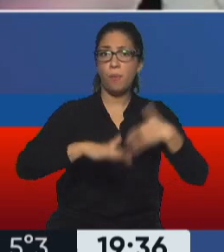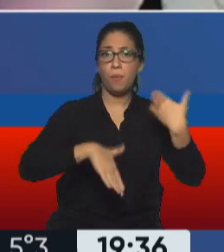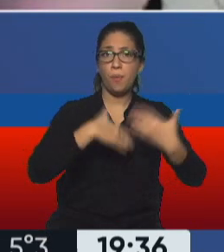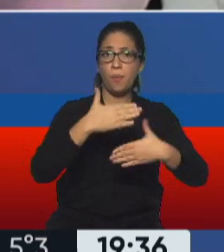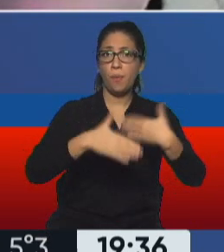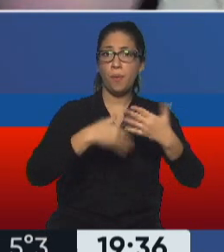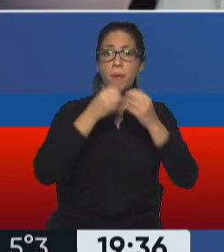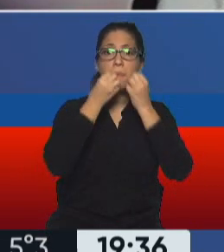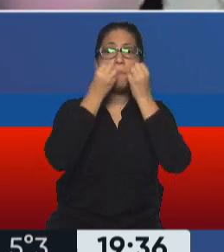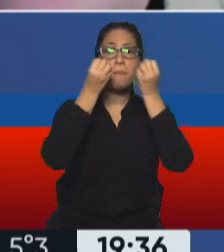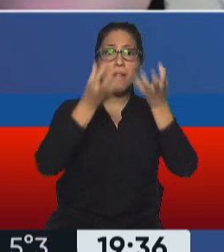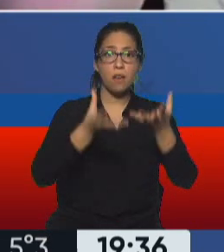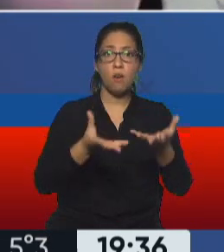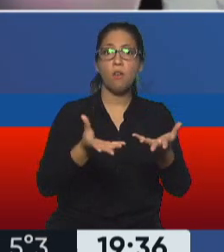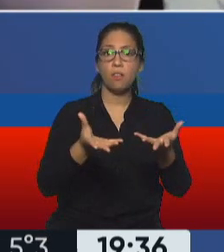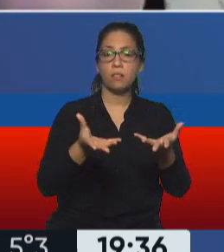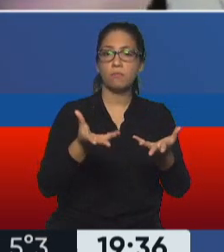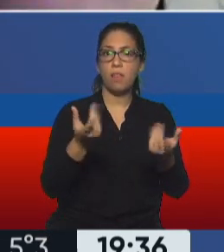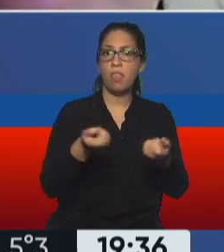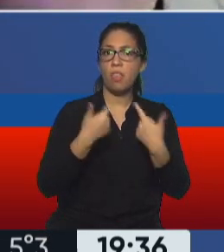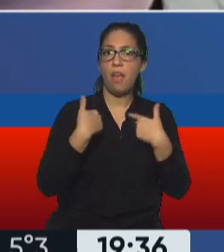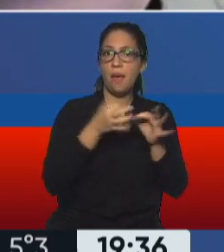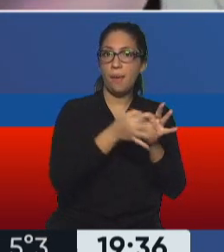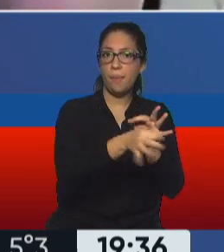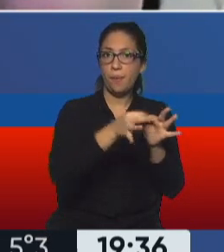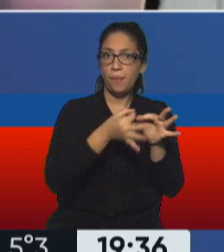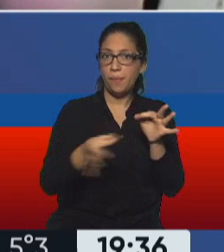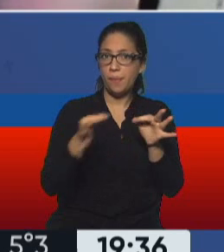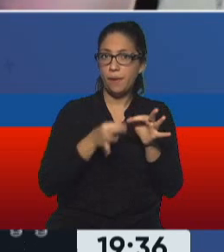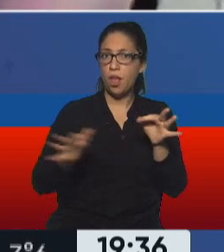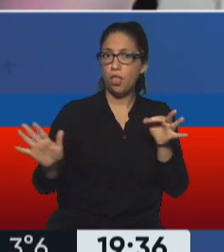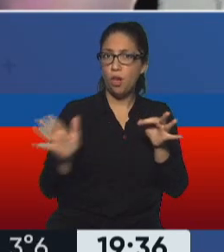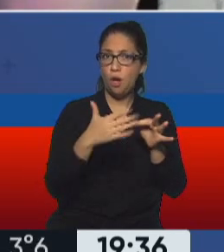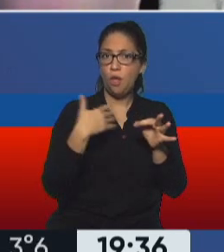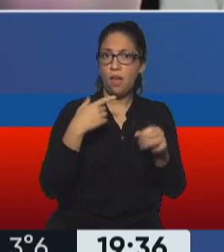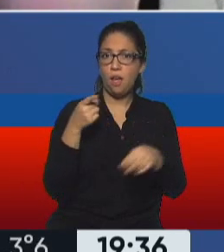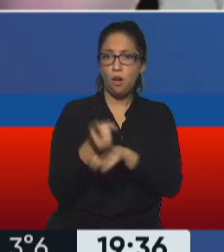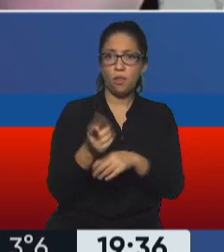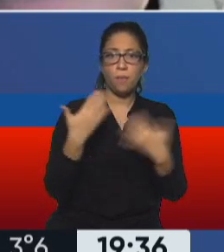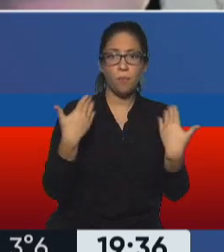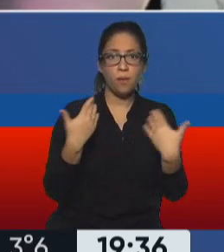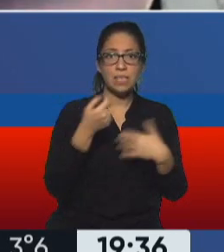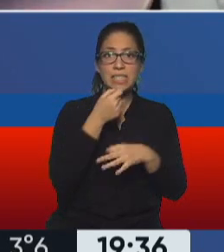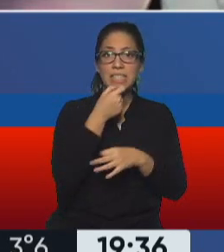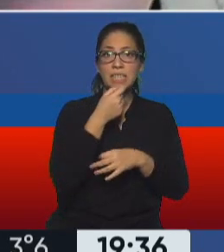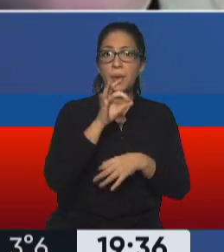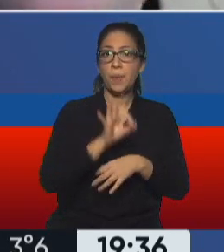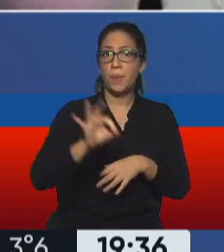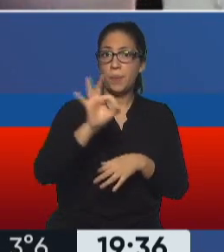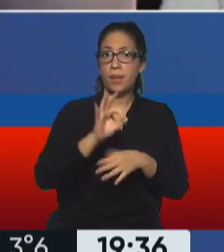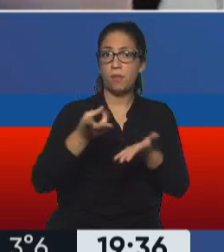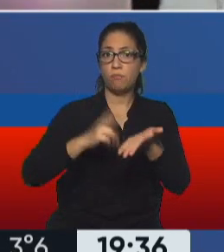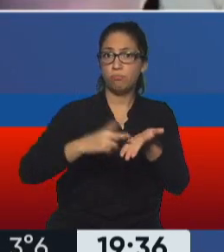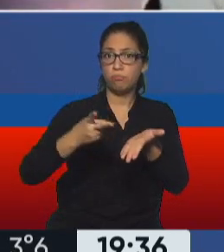a poder darnos la tranquilidad de cubrir todas las variantes. Porque ustedes bien saben que cuanto más se replica un virus,